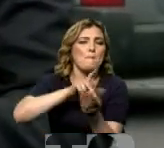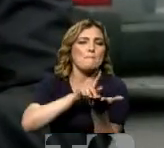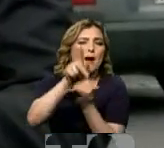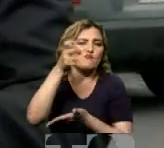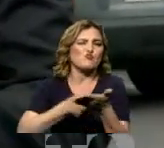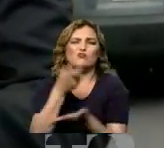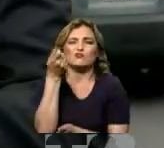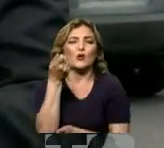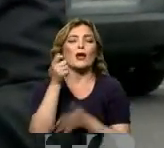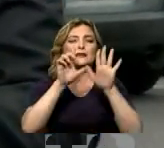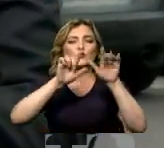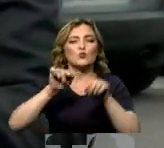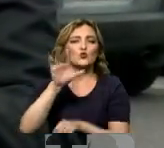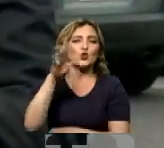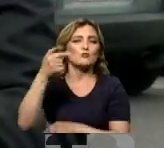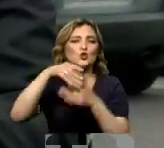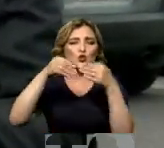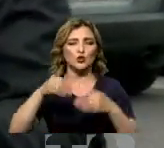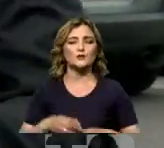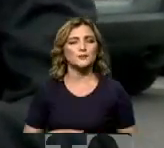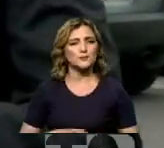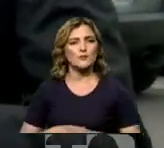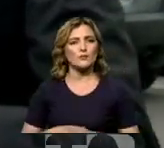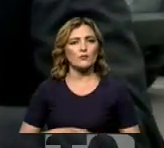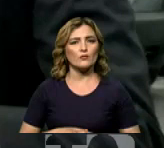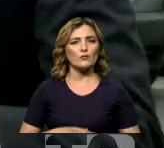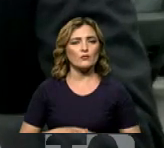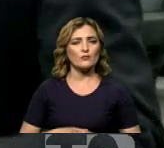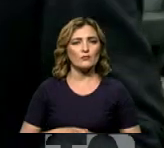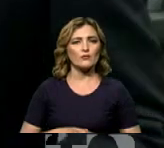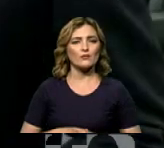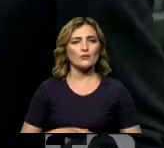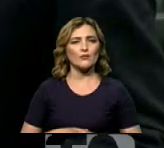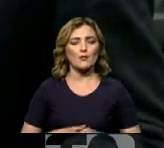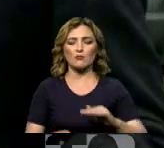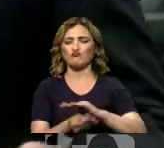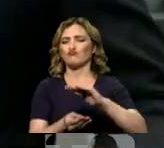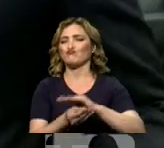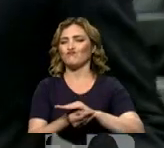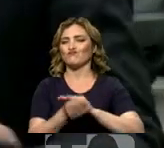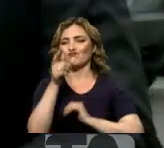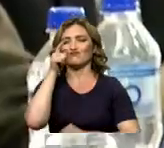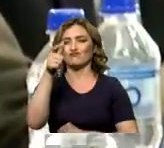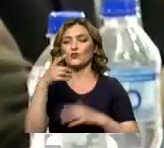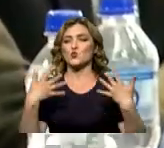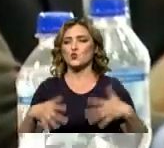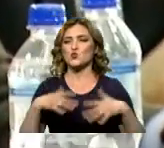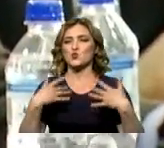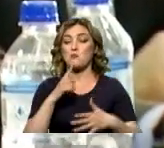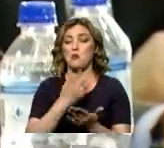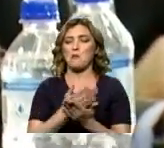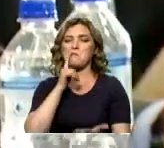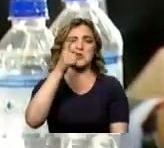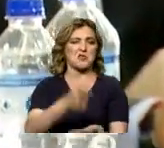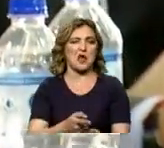incluiría los 7.5 millones de dólares de los sobornos que, según Fiscalía, han sido ya